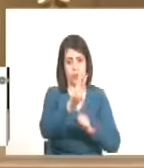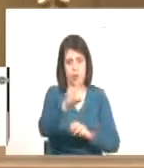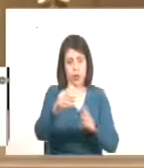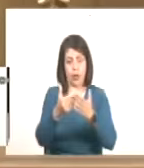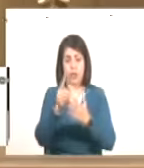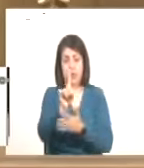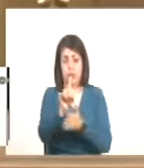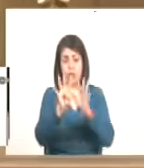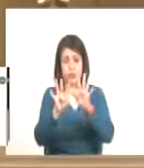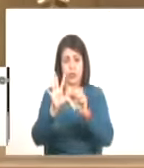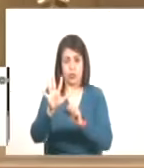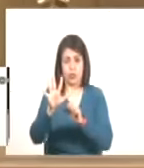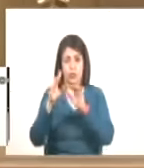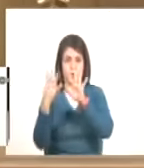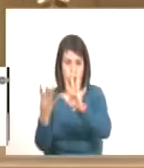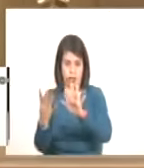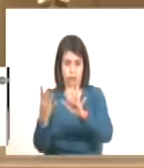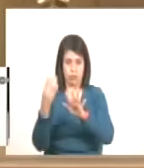1959,